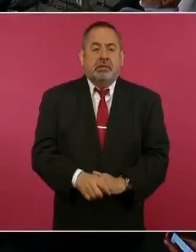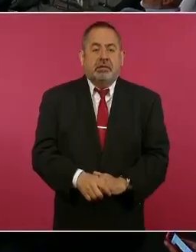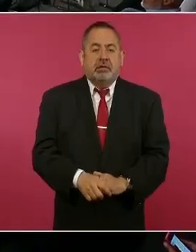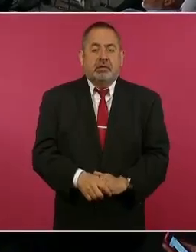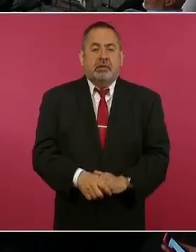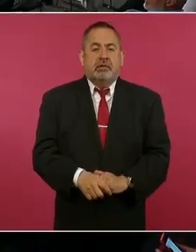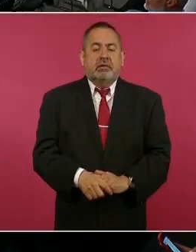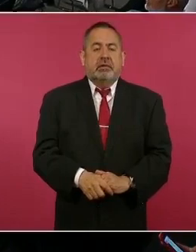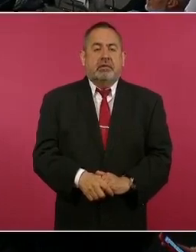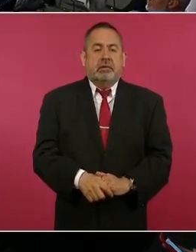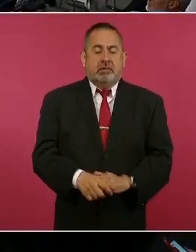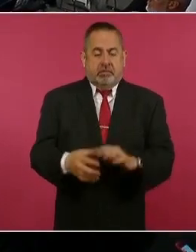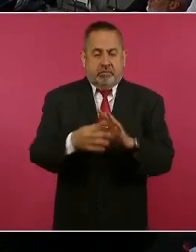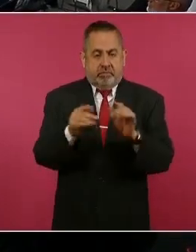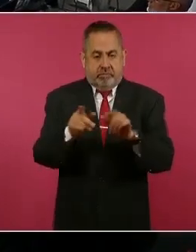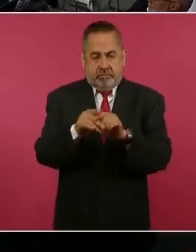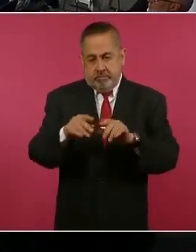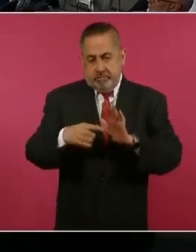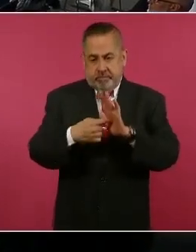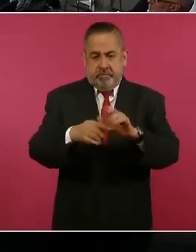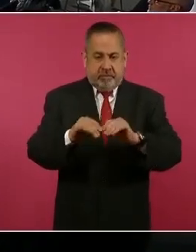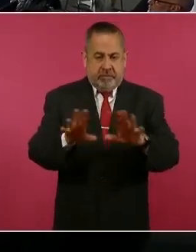Ahí está, nada más.